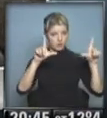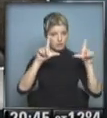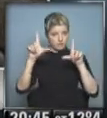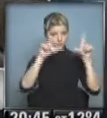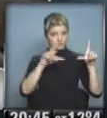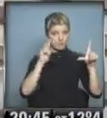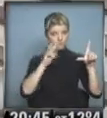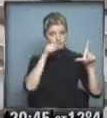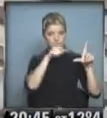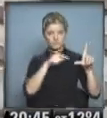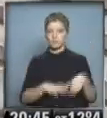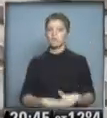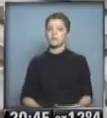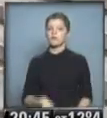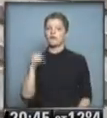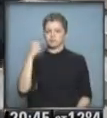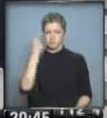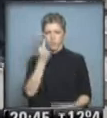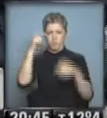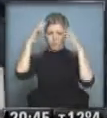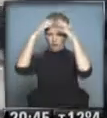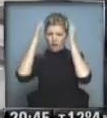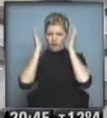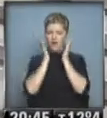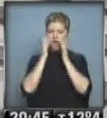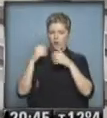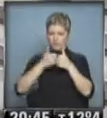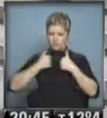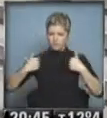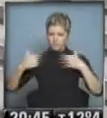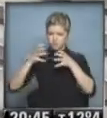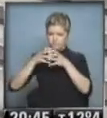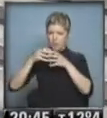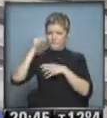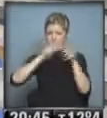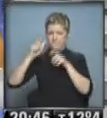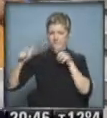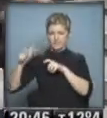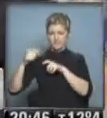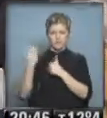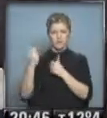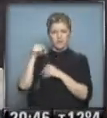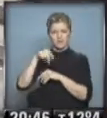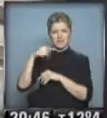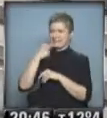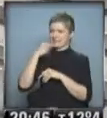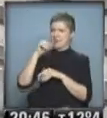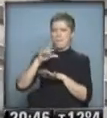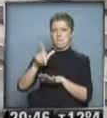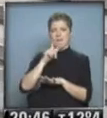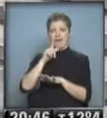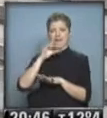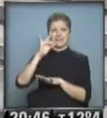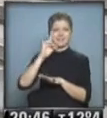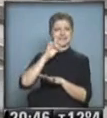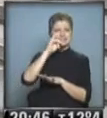con un casco alrededor de un grupo de personas y que se la trata de vincular con rafael di zeo diciendo